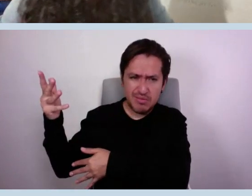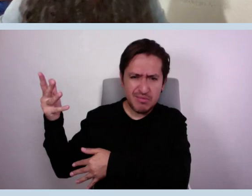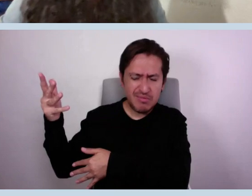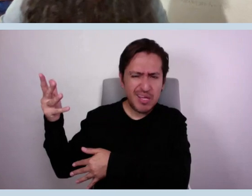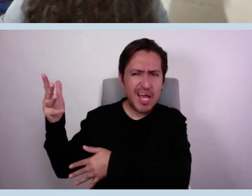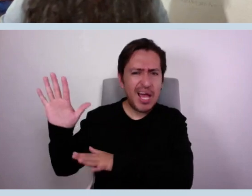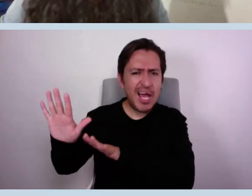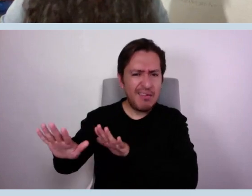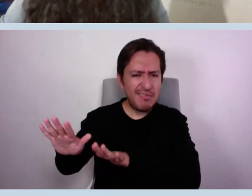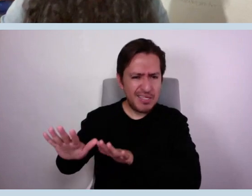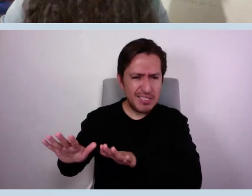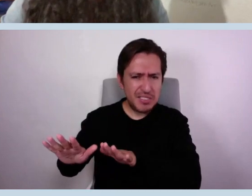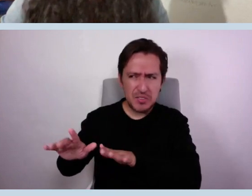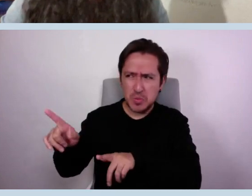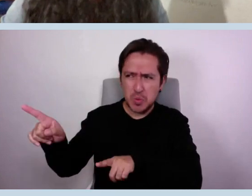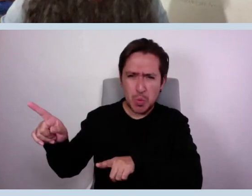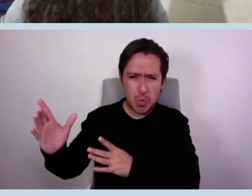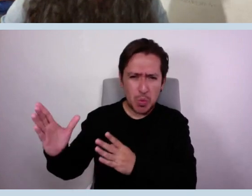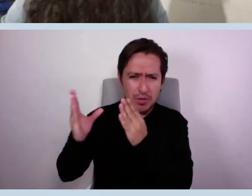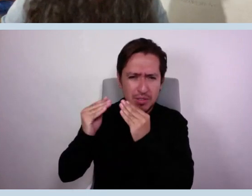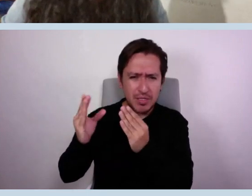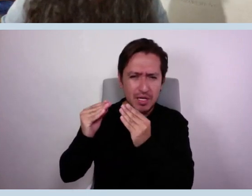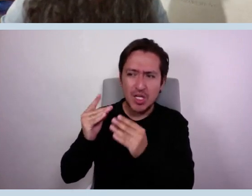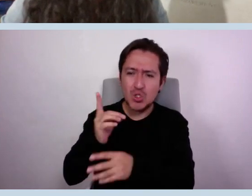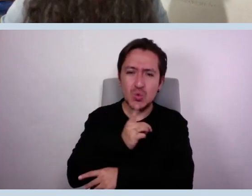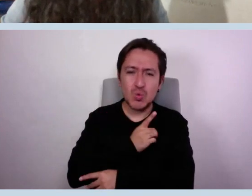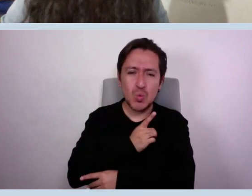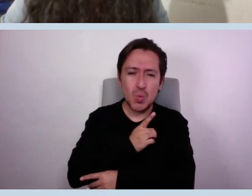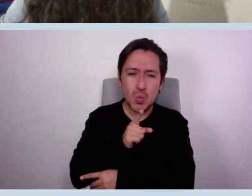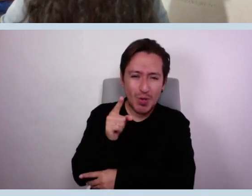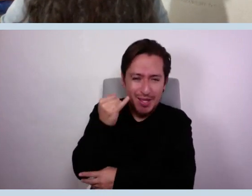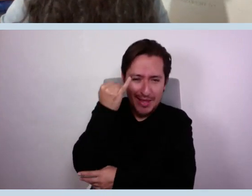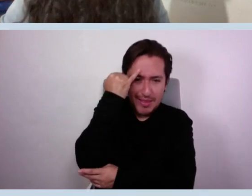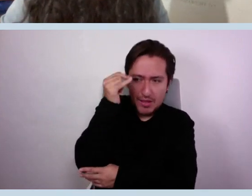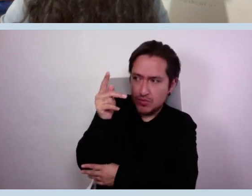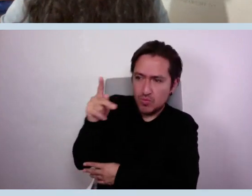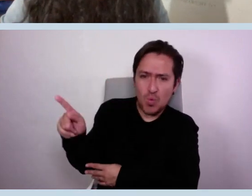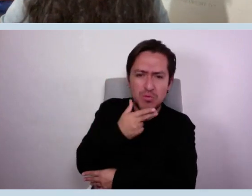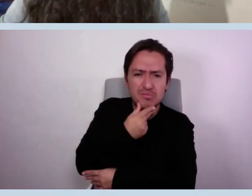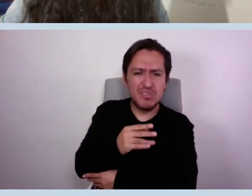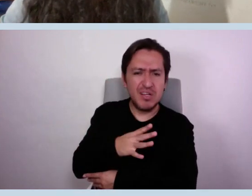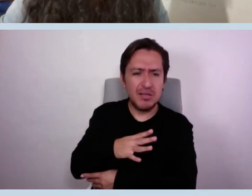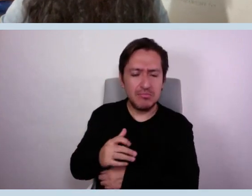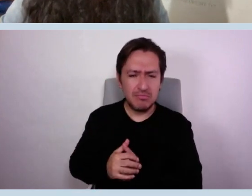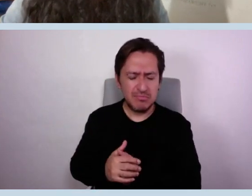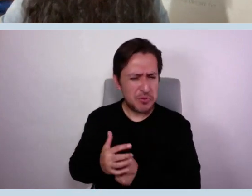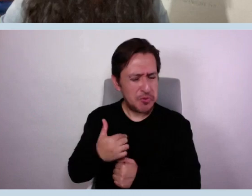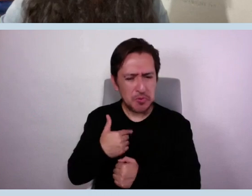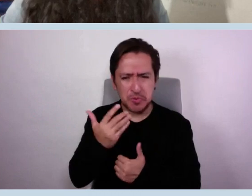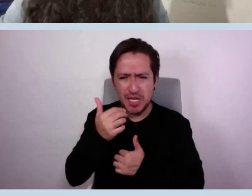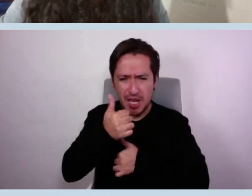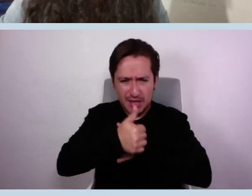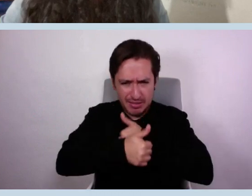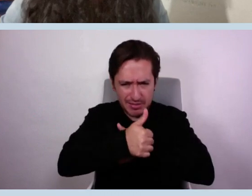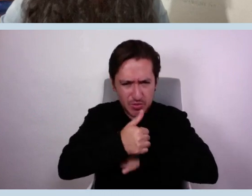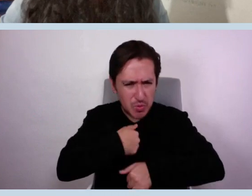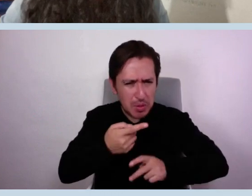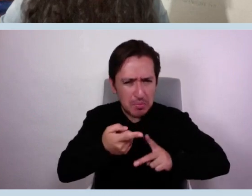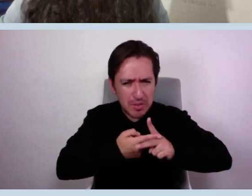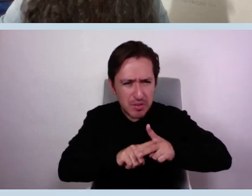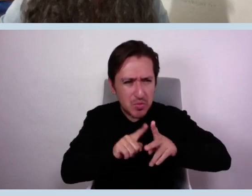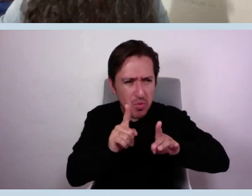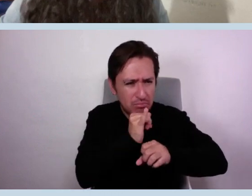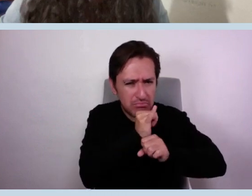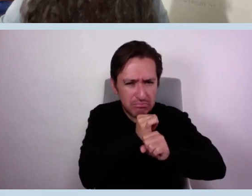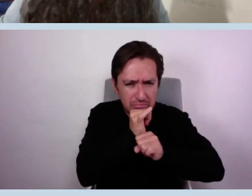esas perspectivas existen y yo me acuerdo en ese momento en la carrera que empecé a investigar investigar investigar y para mí fue